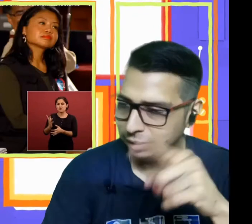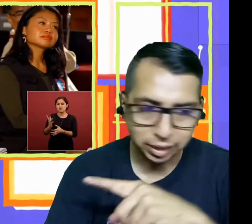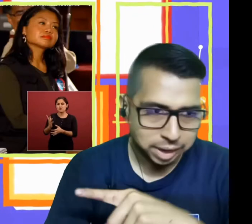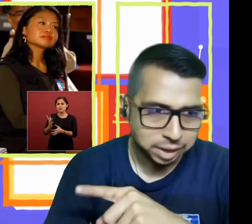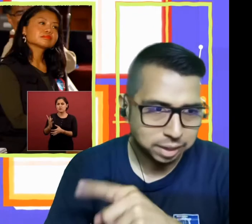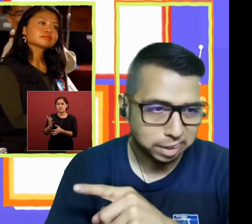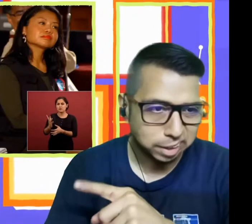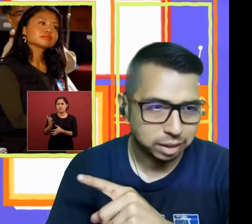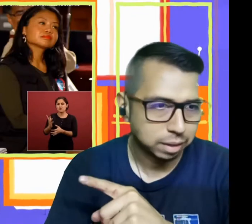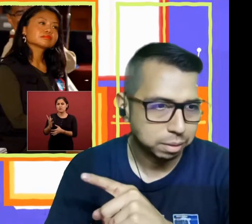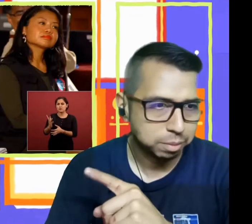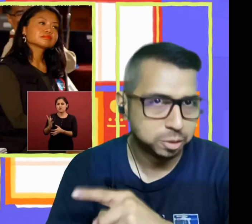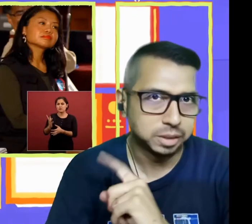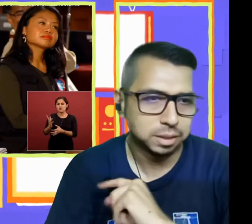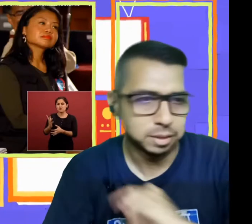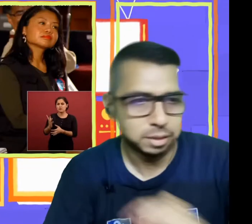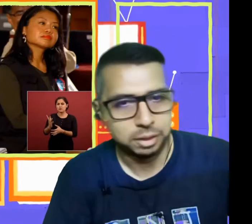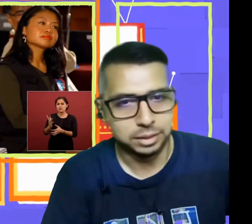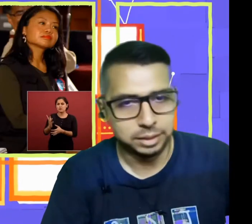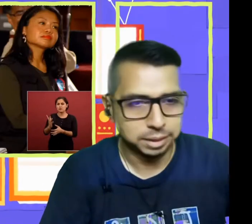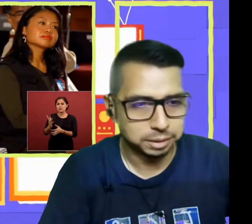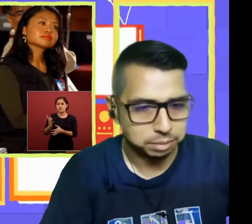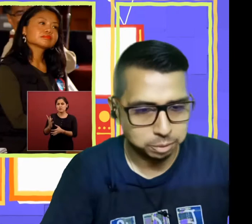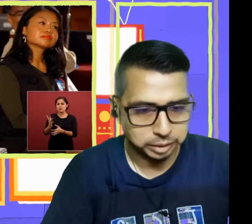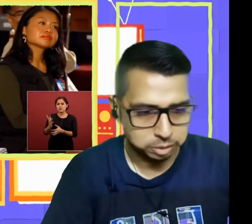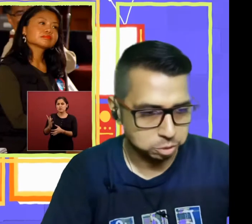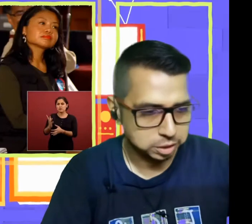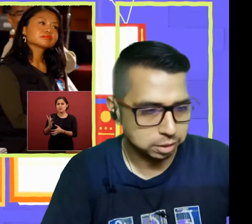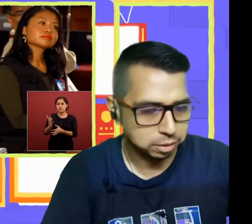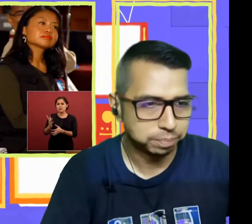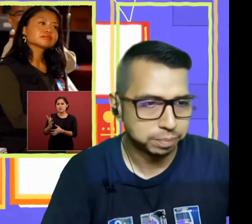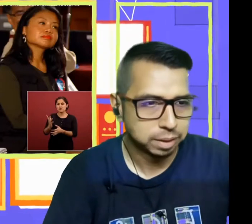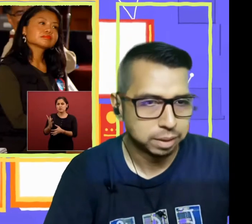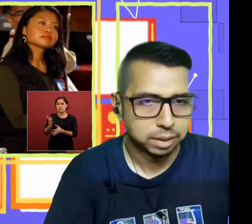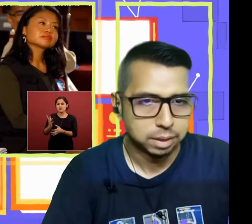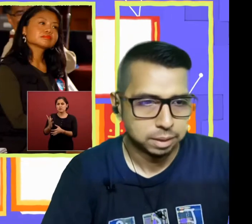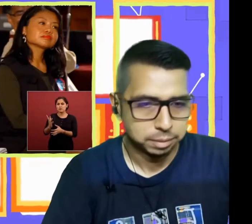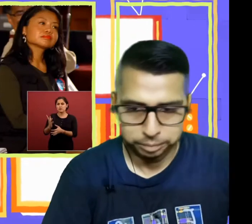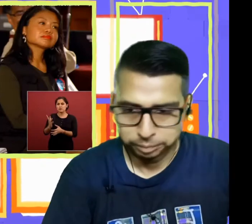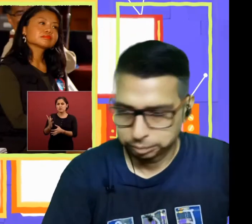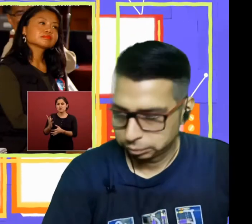aquí está mi sustento de lo que decía, ¿no? Vamos a escucharlo.